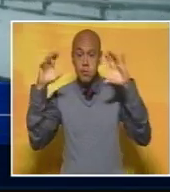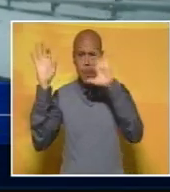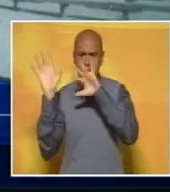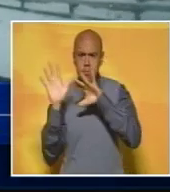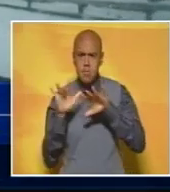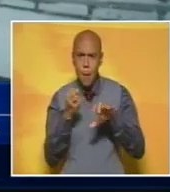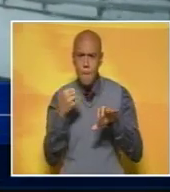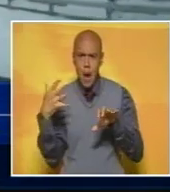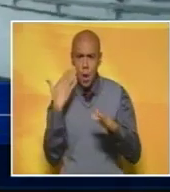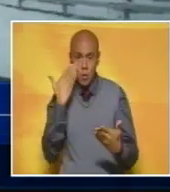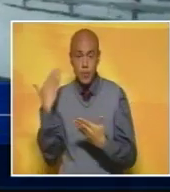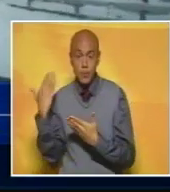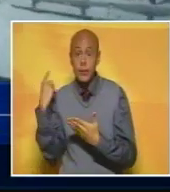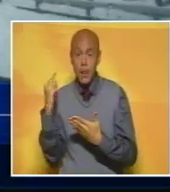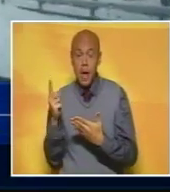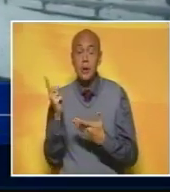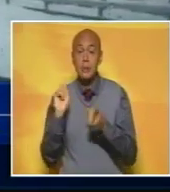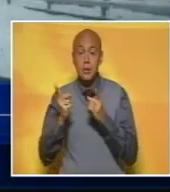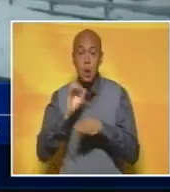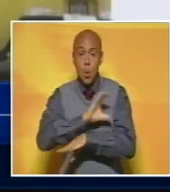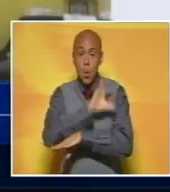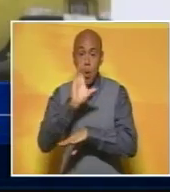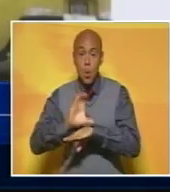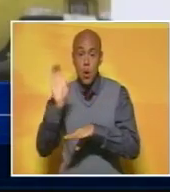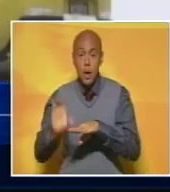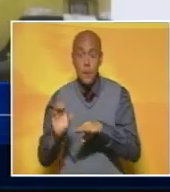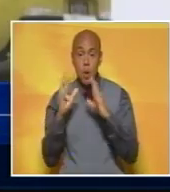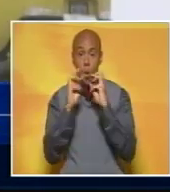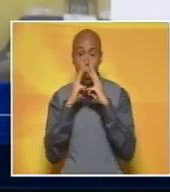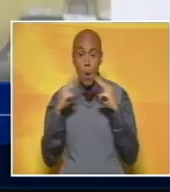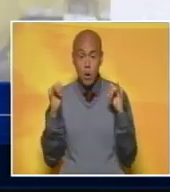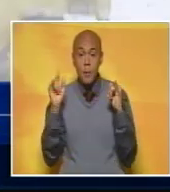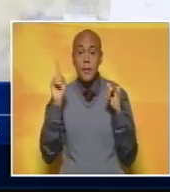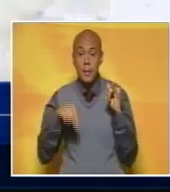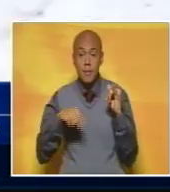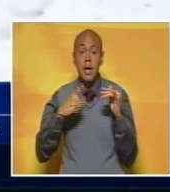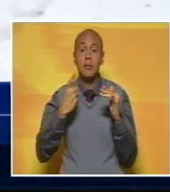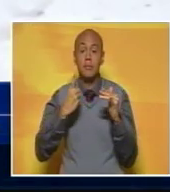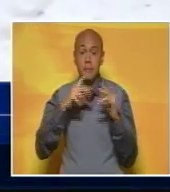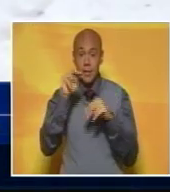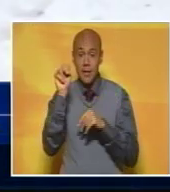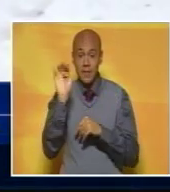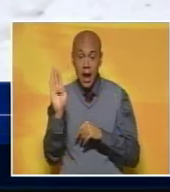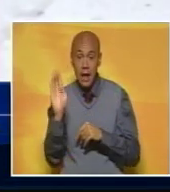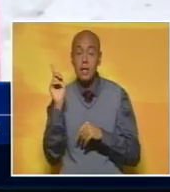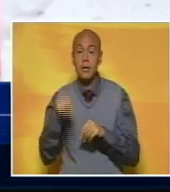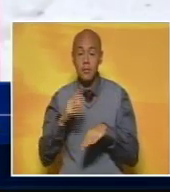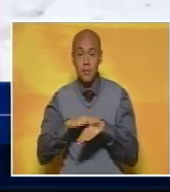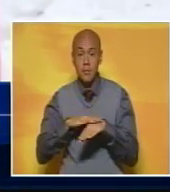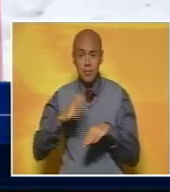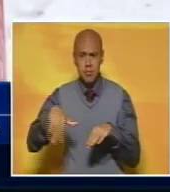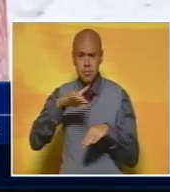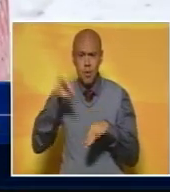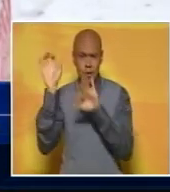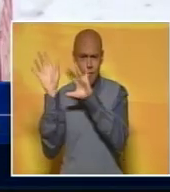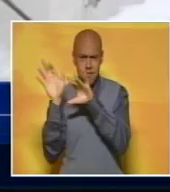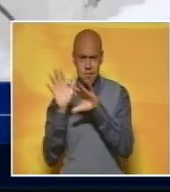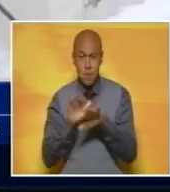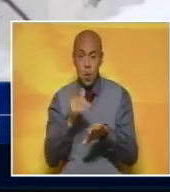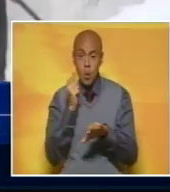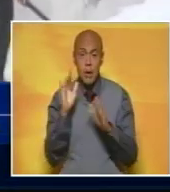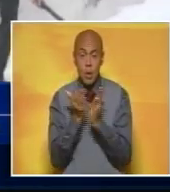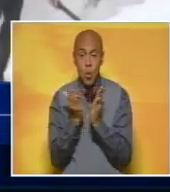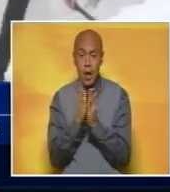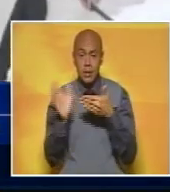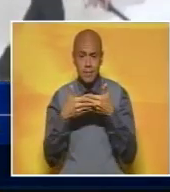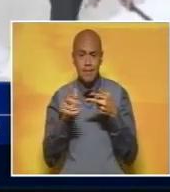de nieve que paralizó parte de Colorado, Utah, Wyoming y Nebraska. Los fuertes vientos y nevadas provocaron el cierre de